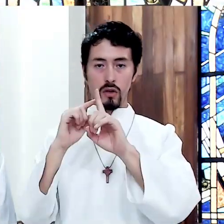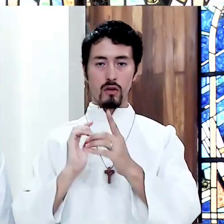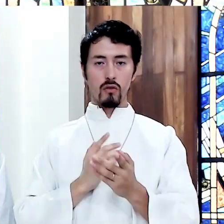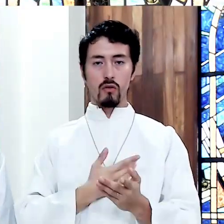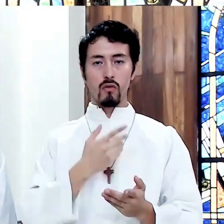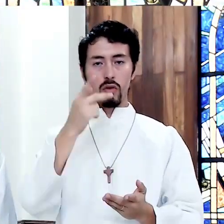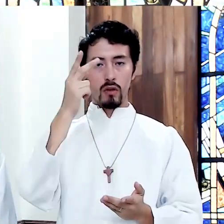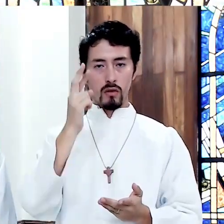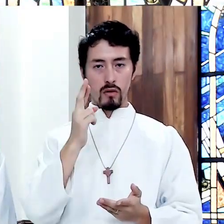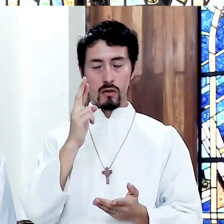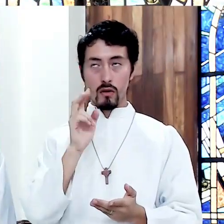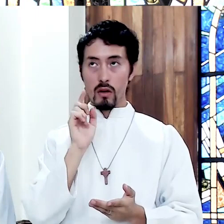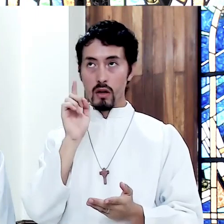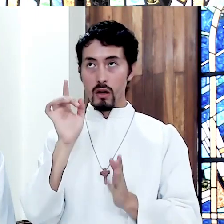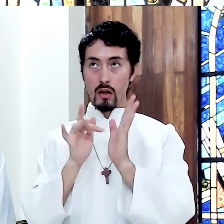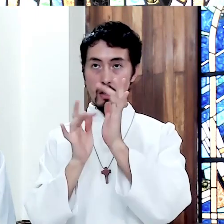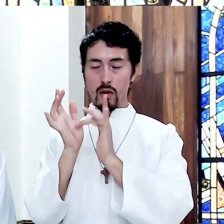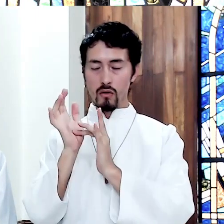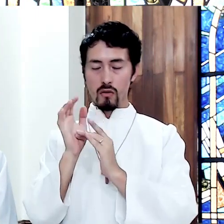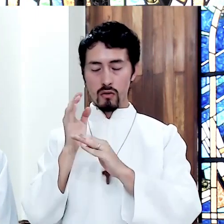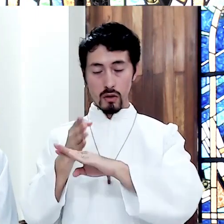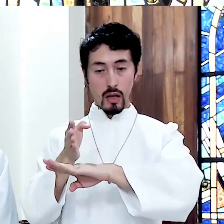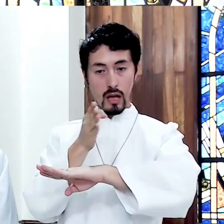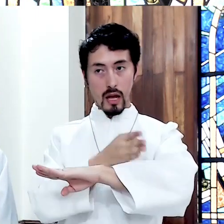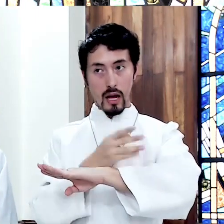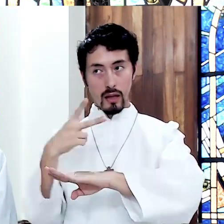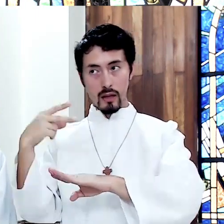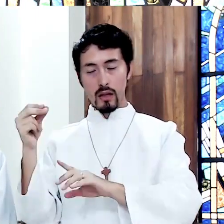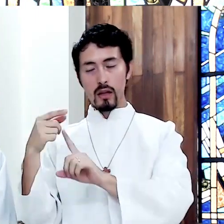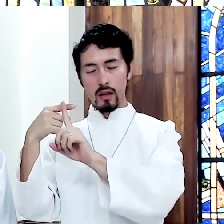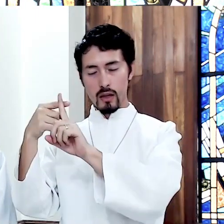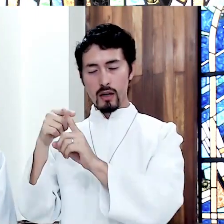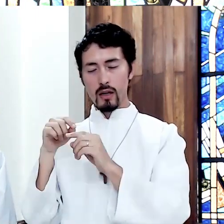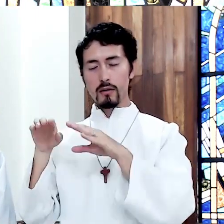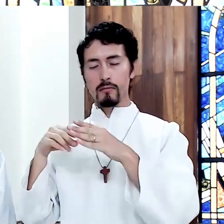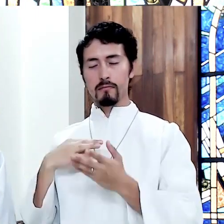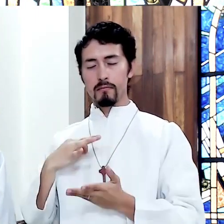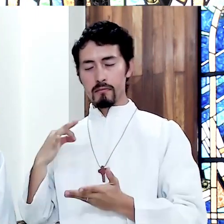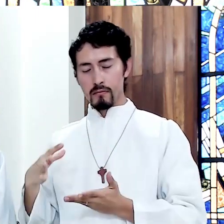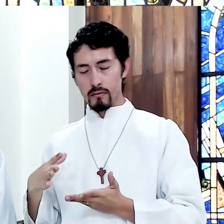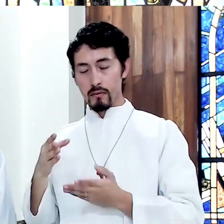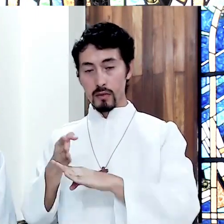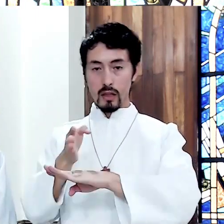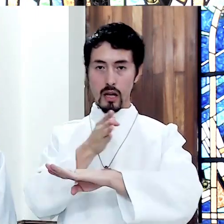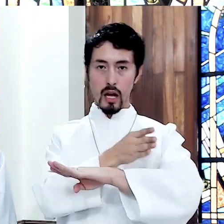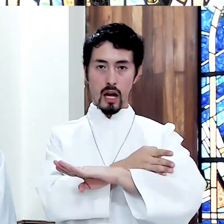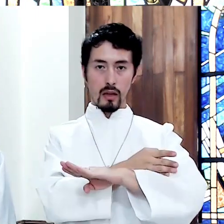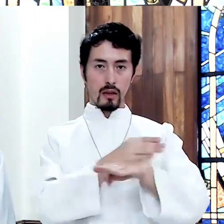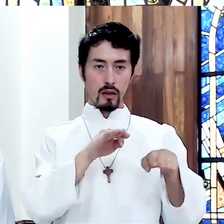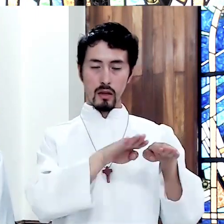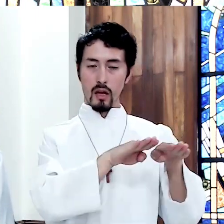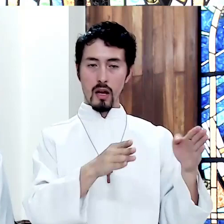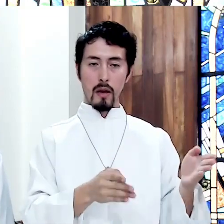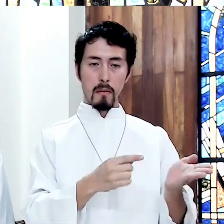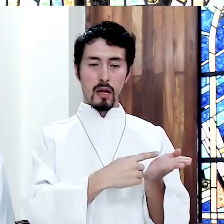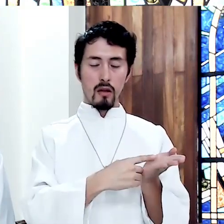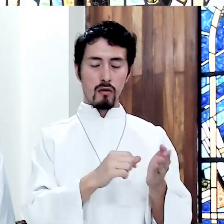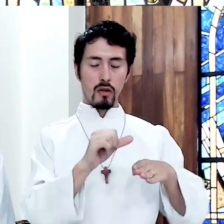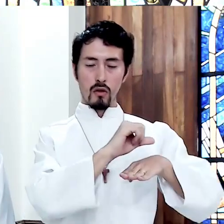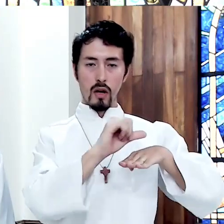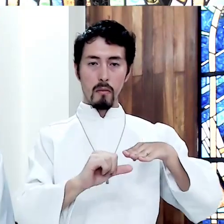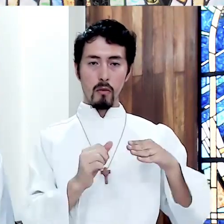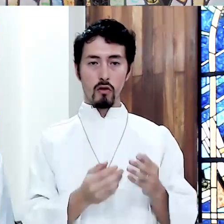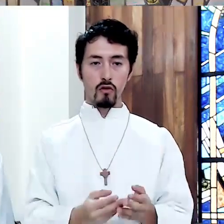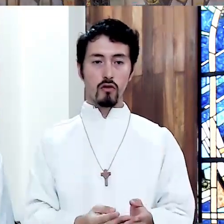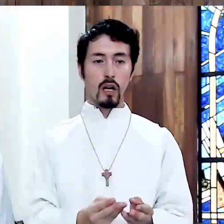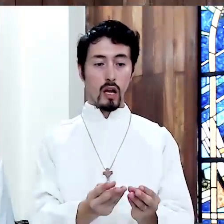pasión voluntariamente aceptada, tomó pan, dándote gracias, lo partió y lo dio a sus discípulos